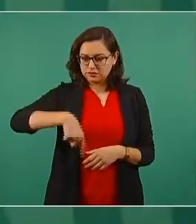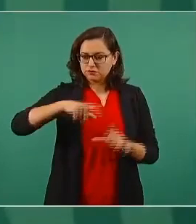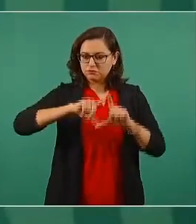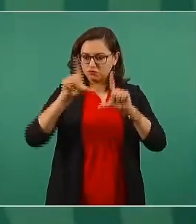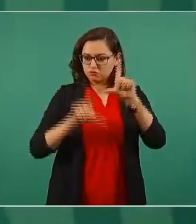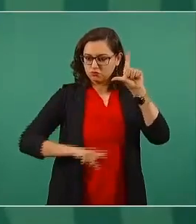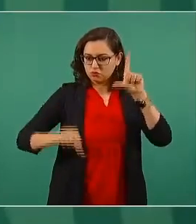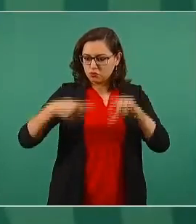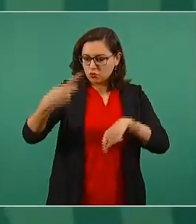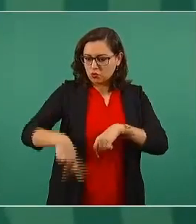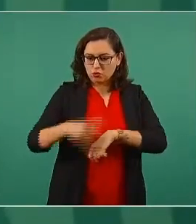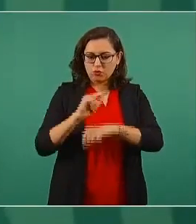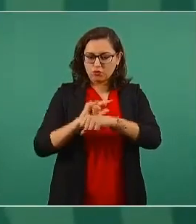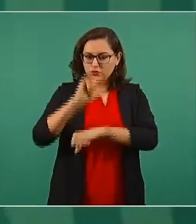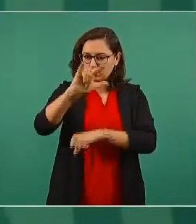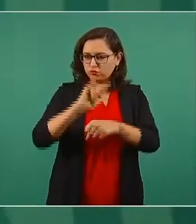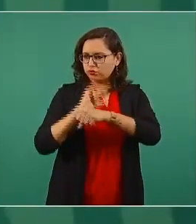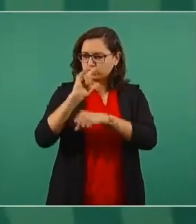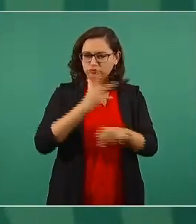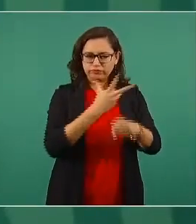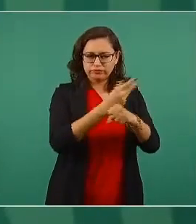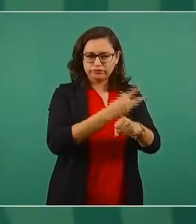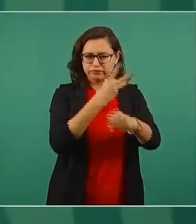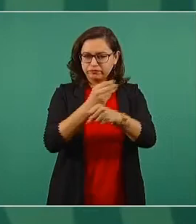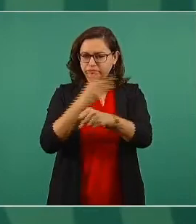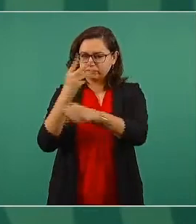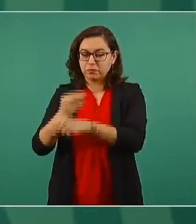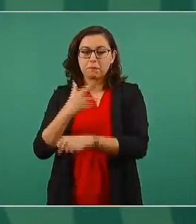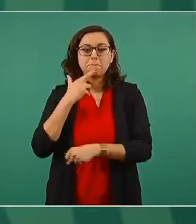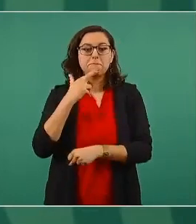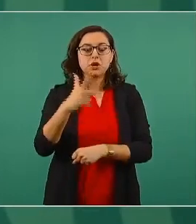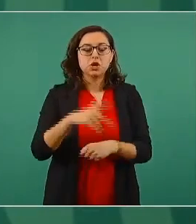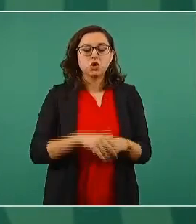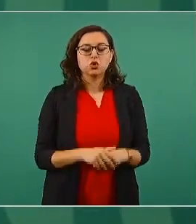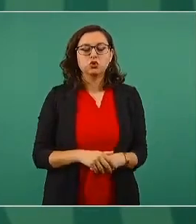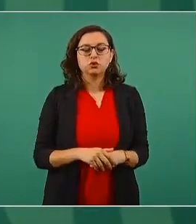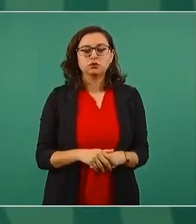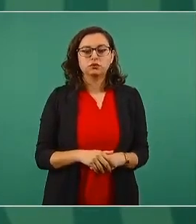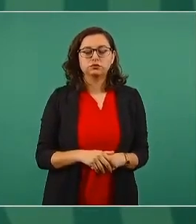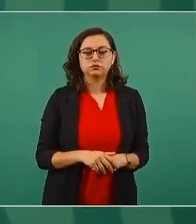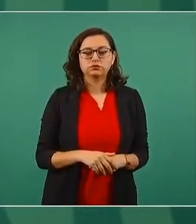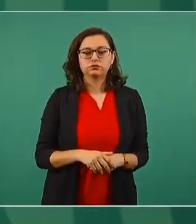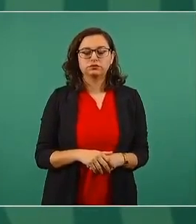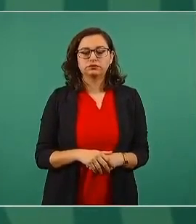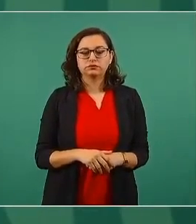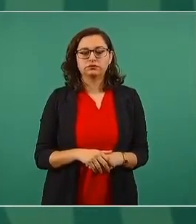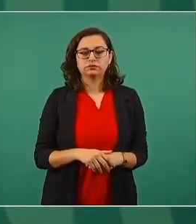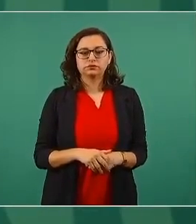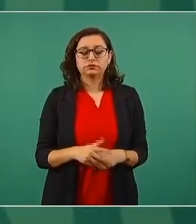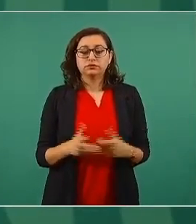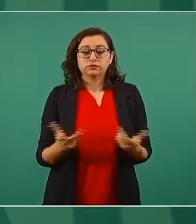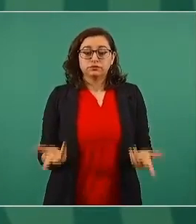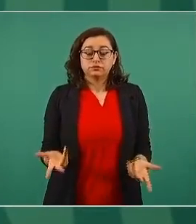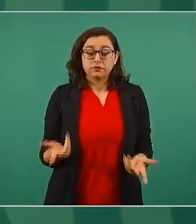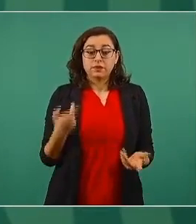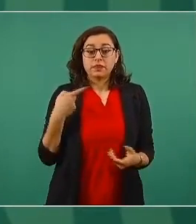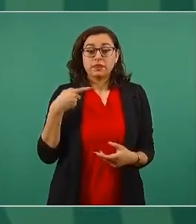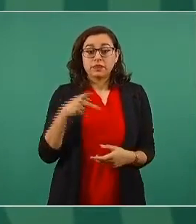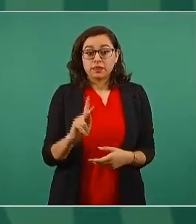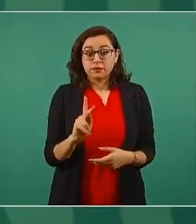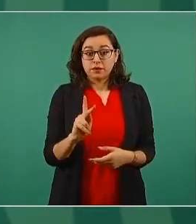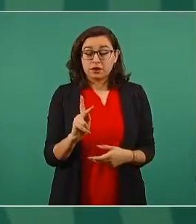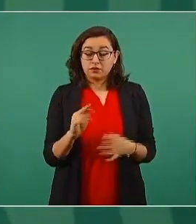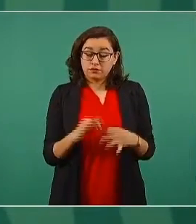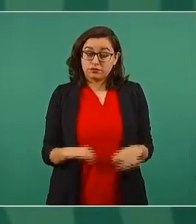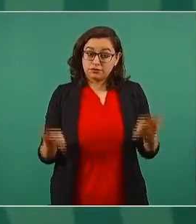mexicanas. Ya se está haciendo, buscando nada más que no haya